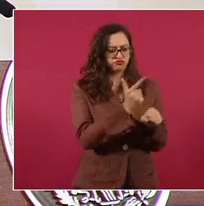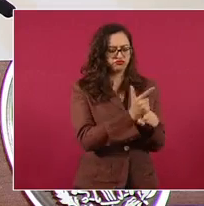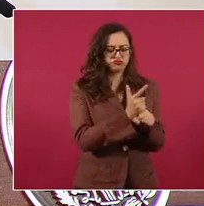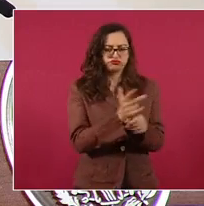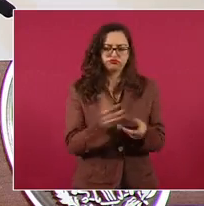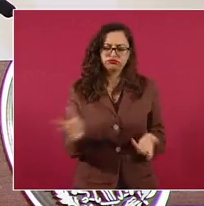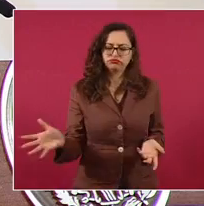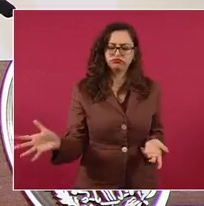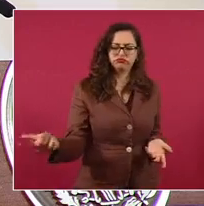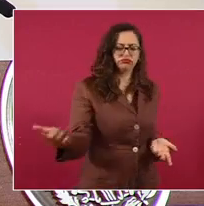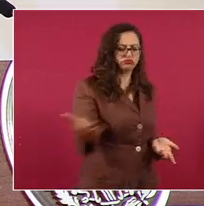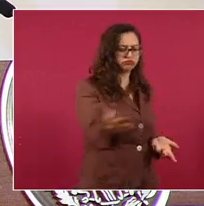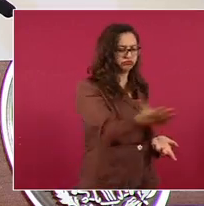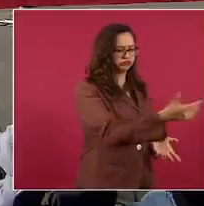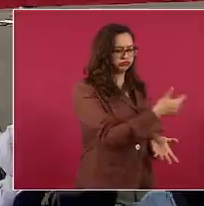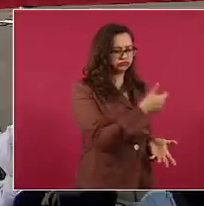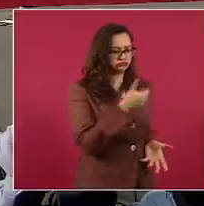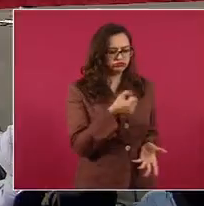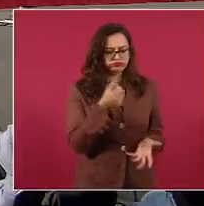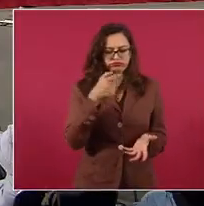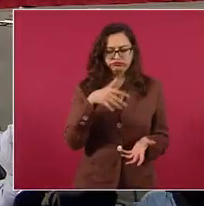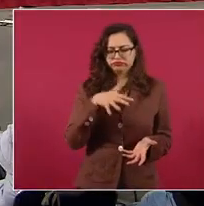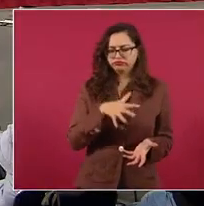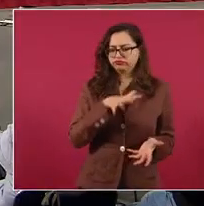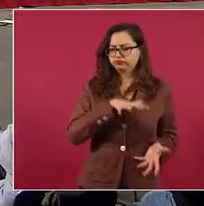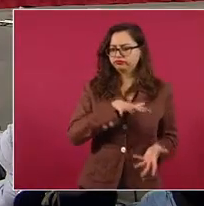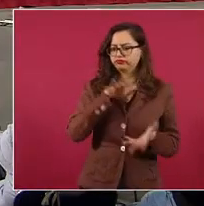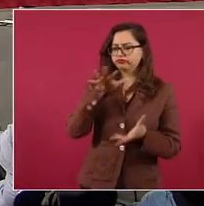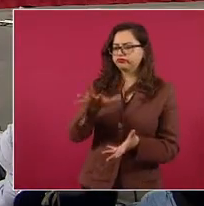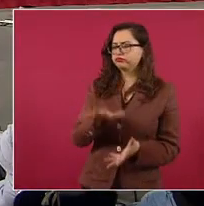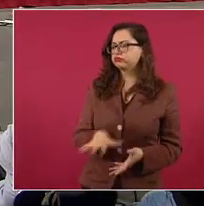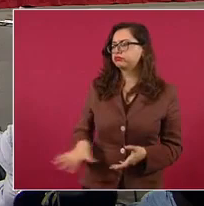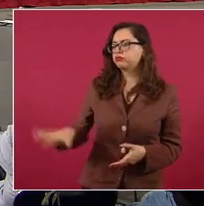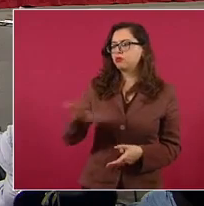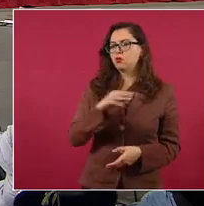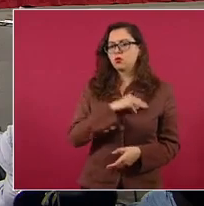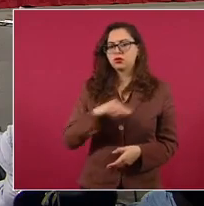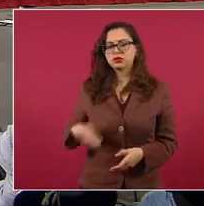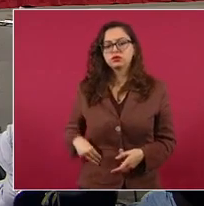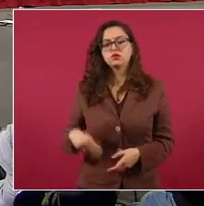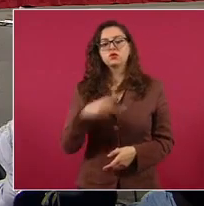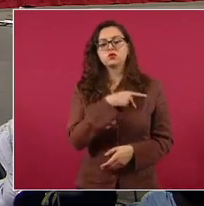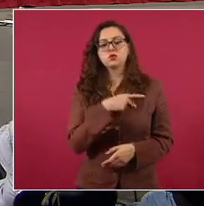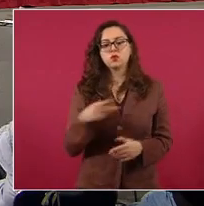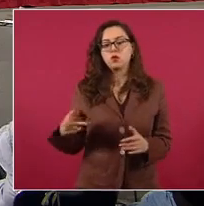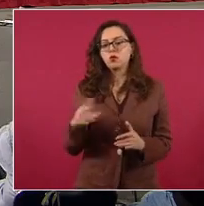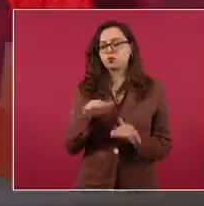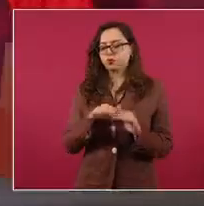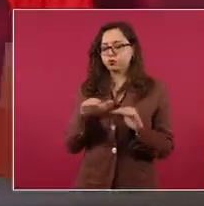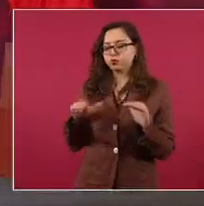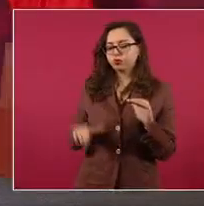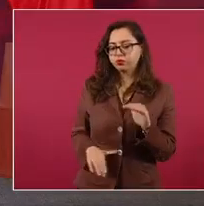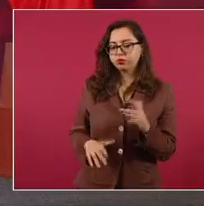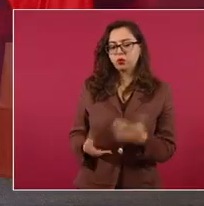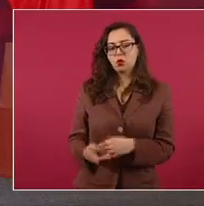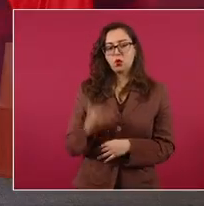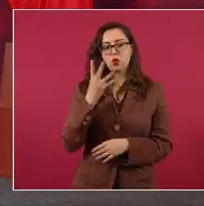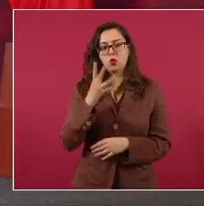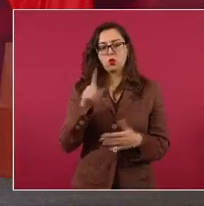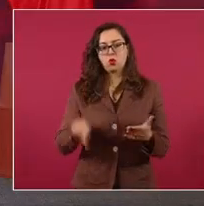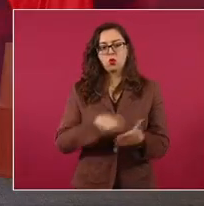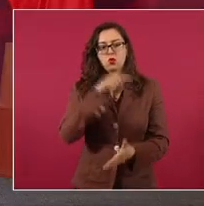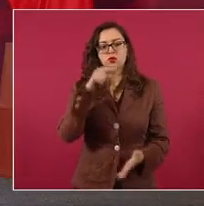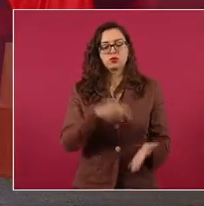habitantes de los municipios con mayores desigualdades en el país, ubicados en cuatro lugares: